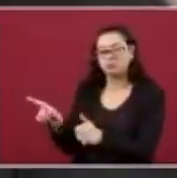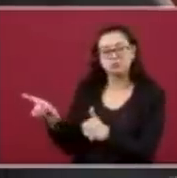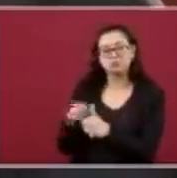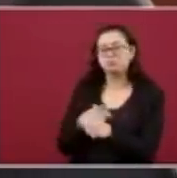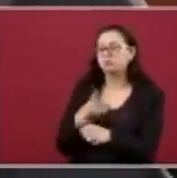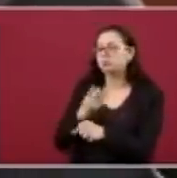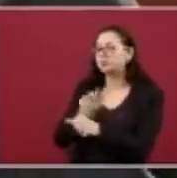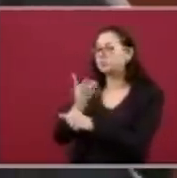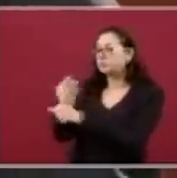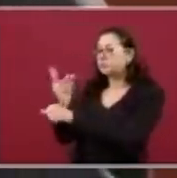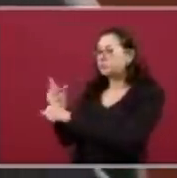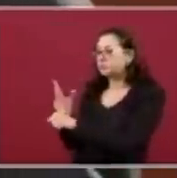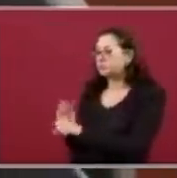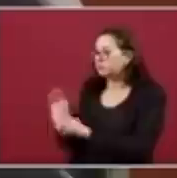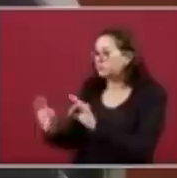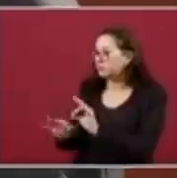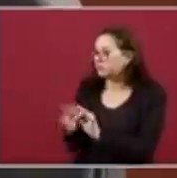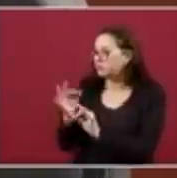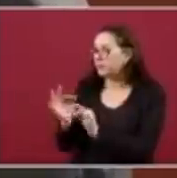Afortunadamente